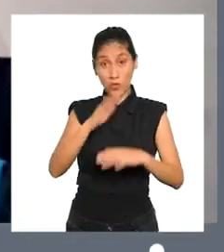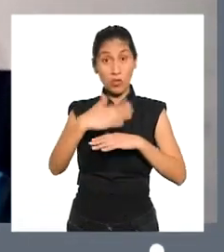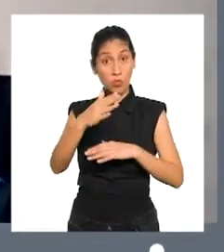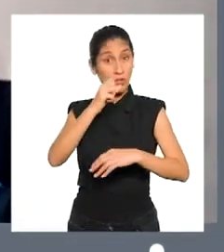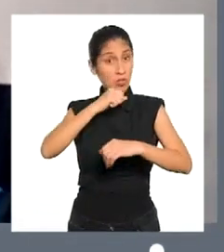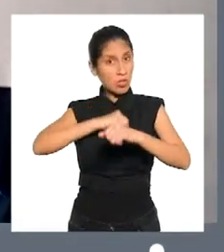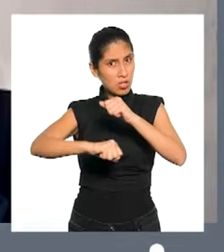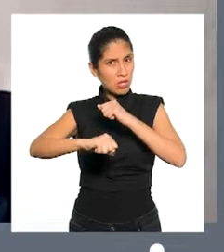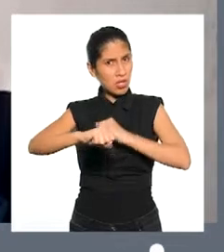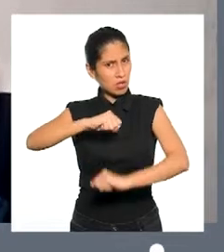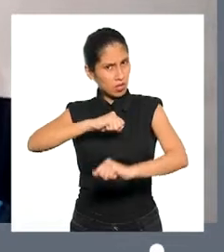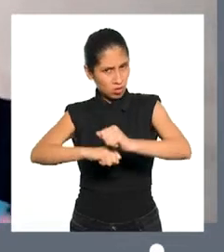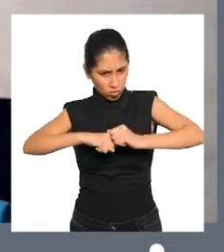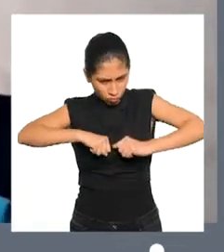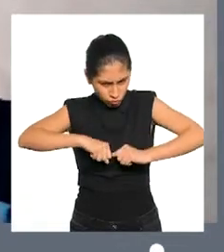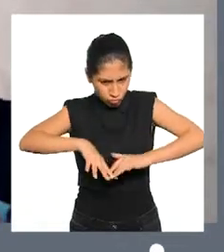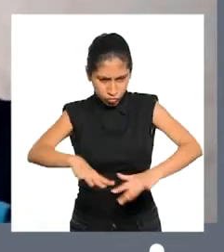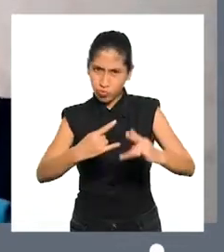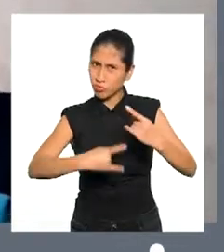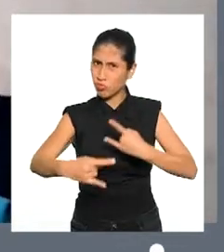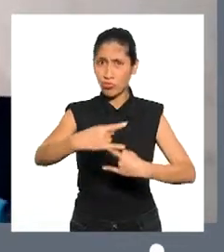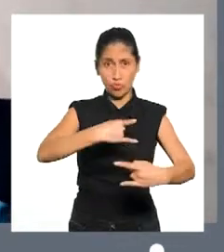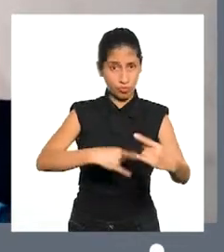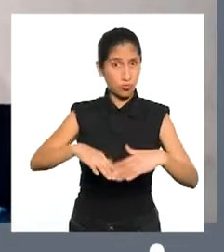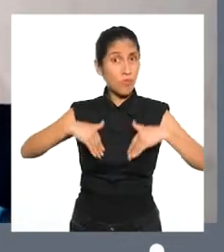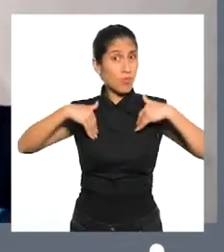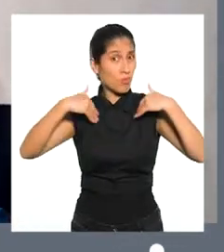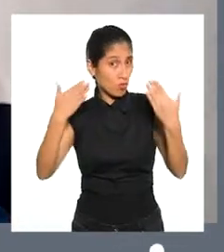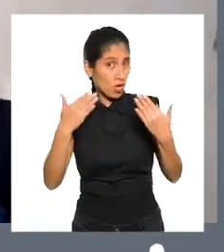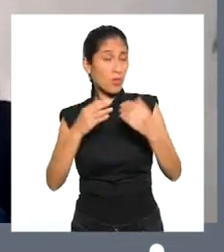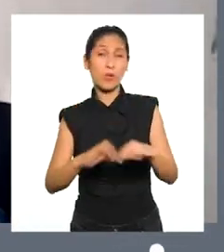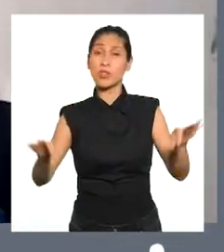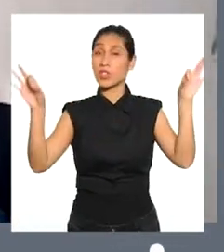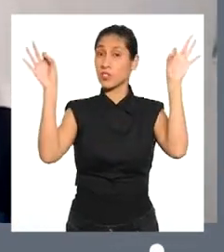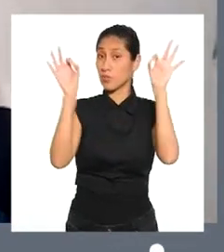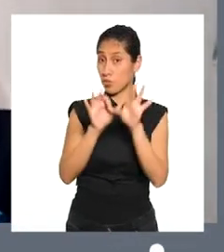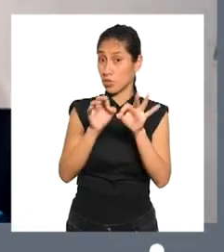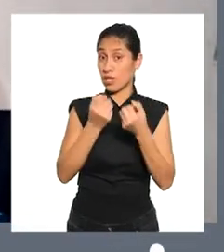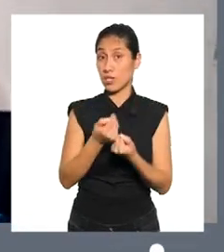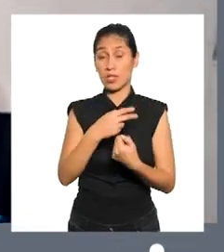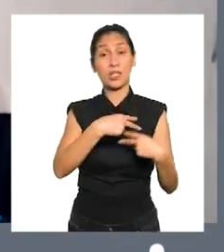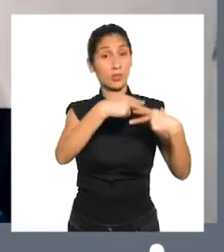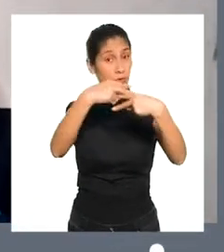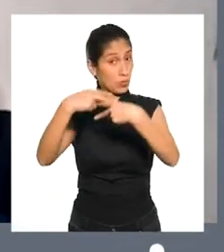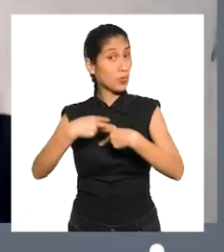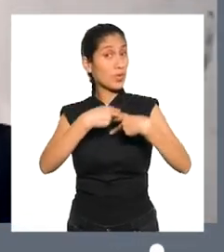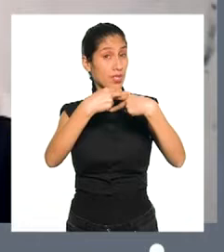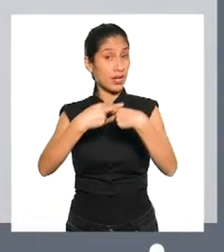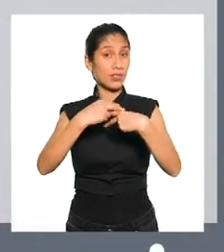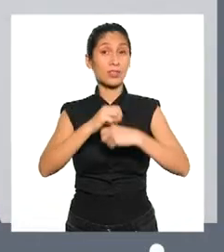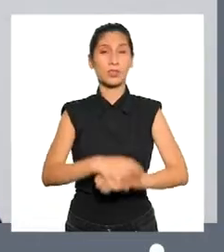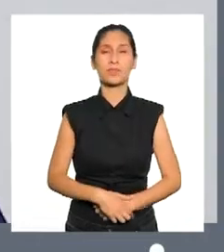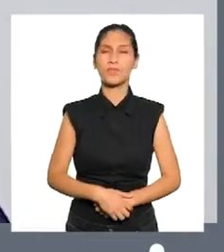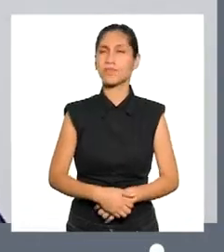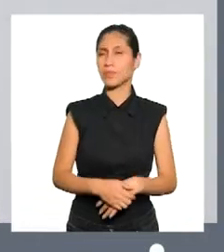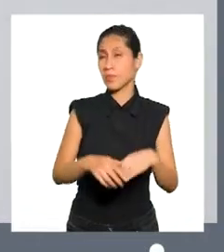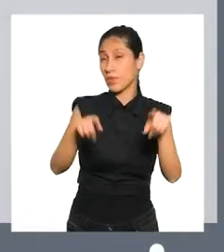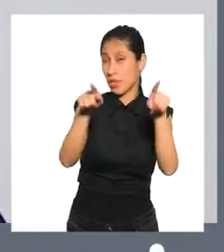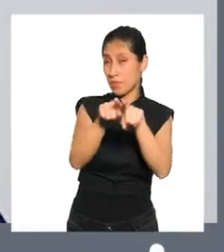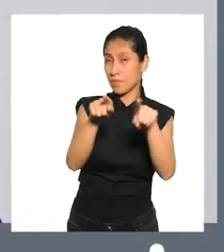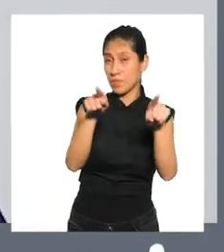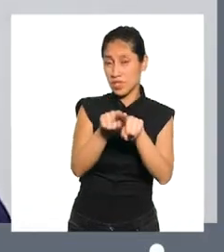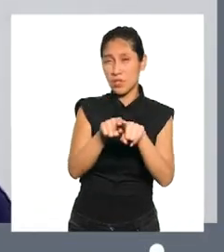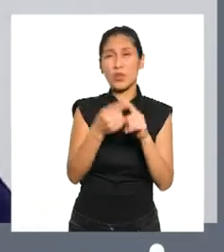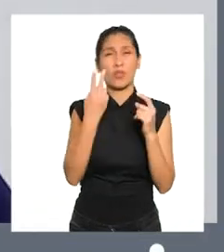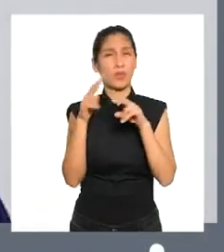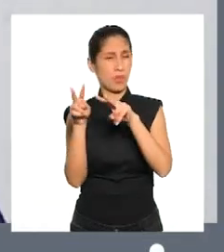ya que es un gen que se transmite de generación en generación. Por ello es muy importante que nosotros nos cuidemos. Al vivir en un